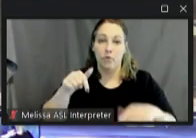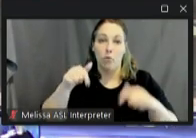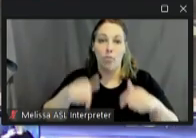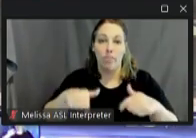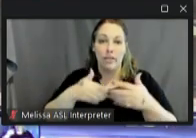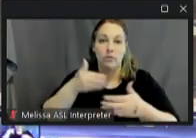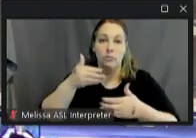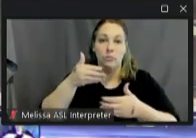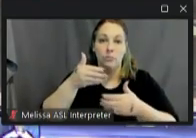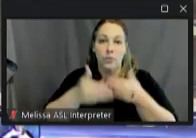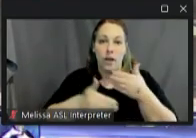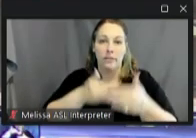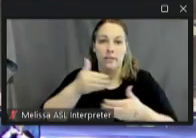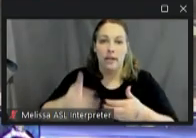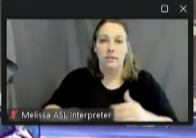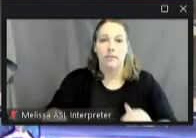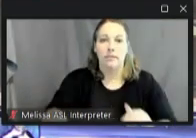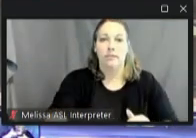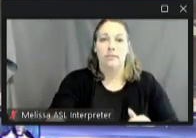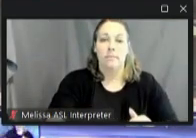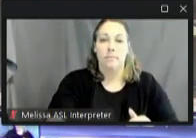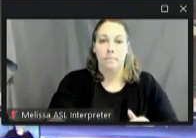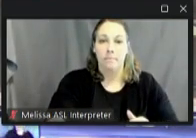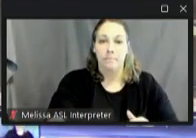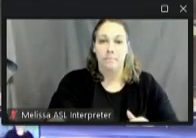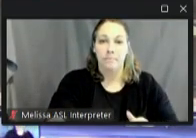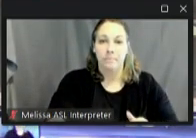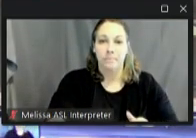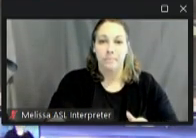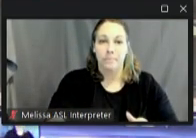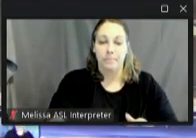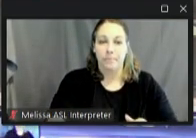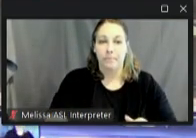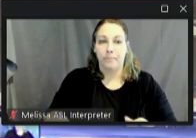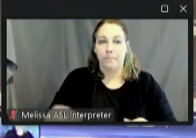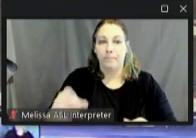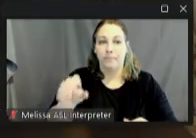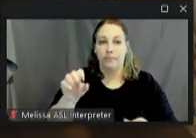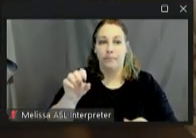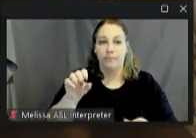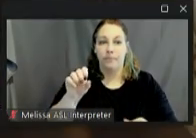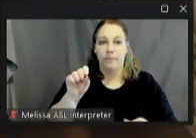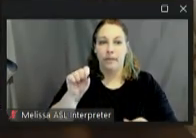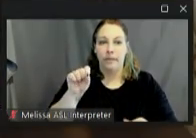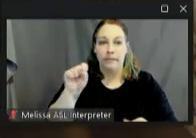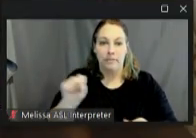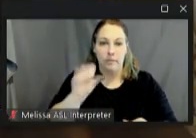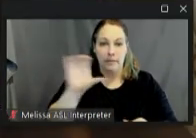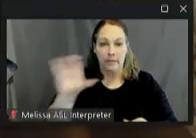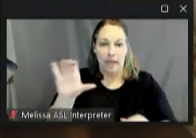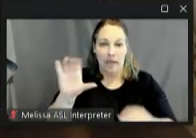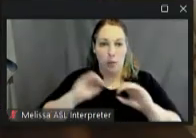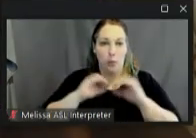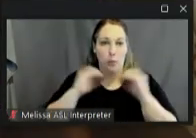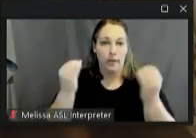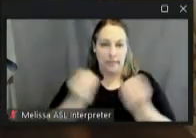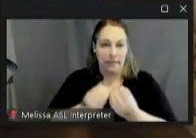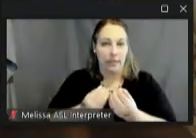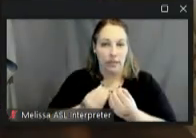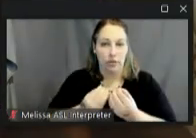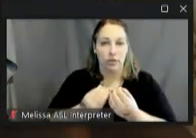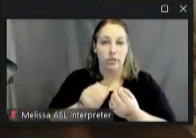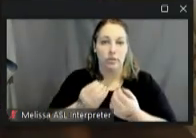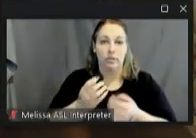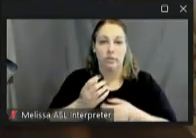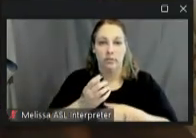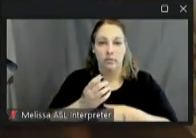de sociedad civil, hacemos eco y replicamos un par de situaciones que